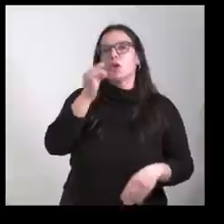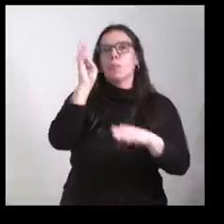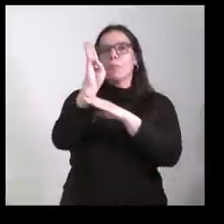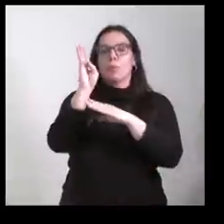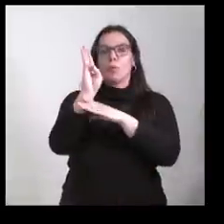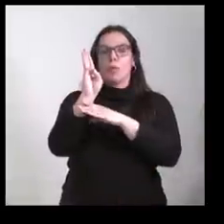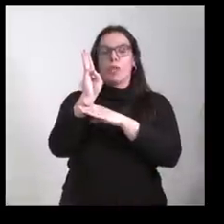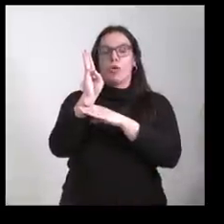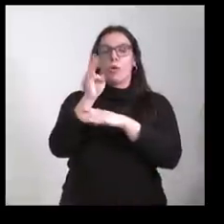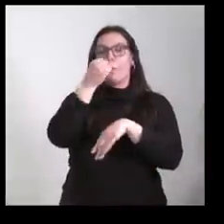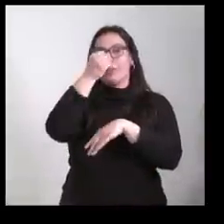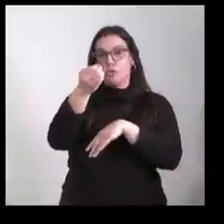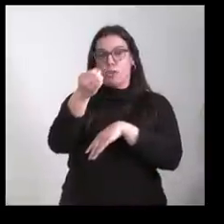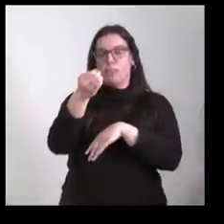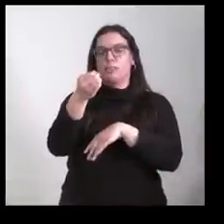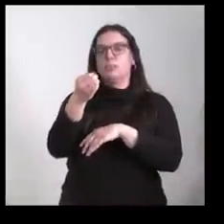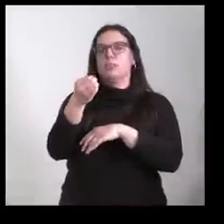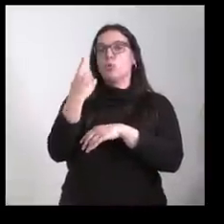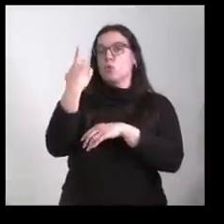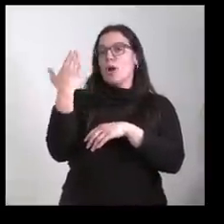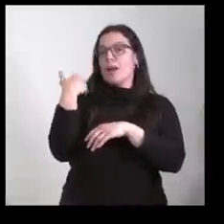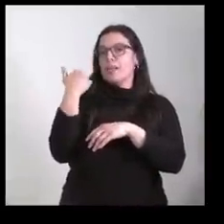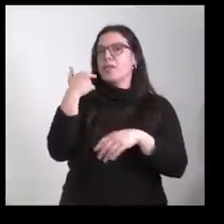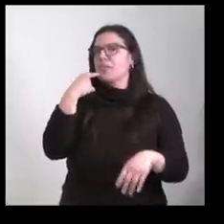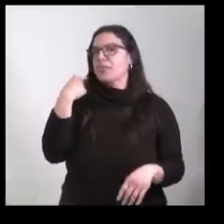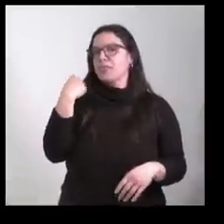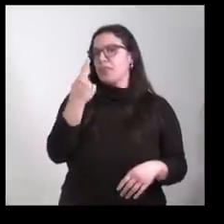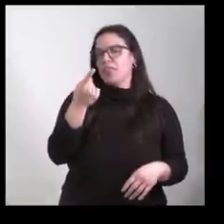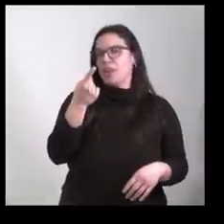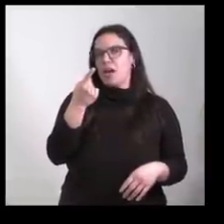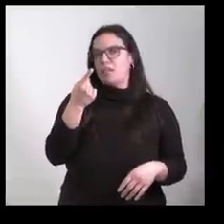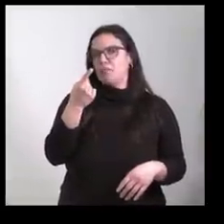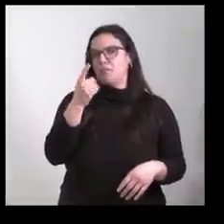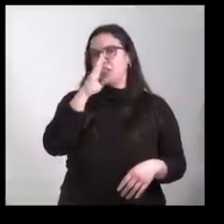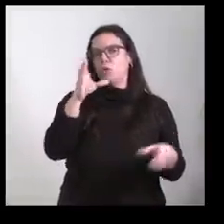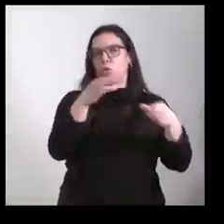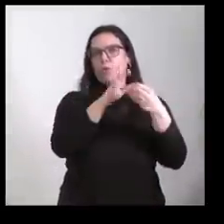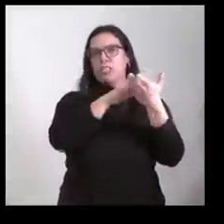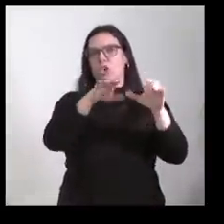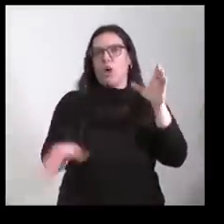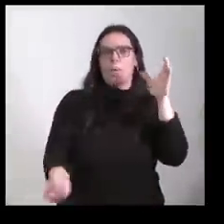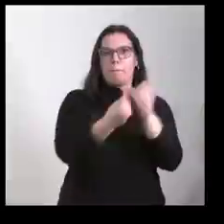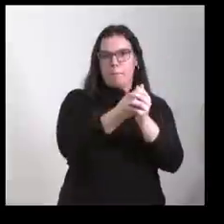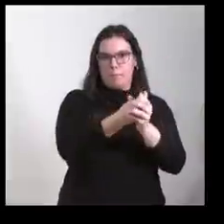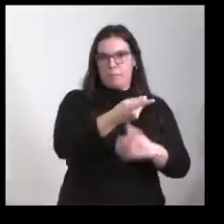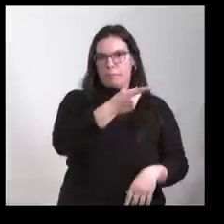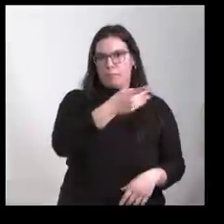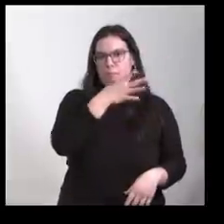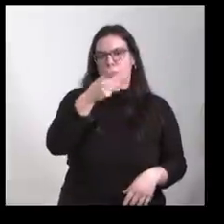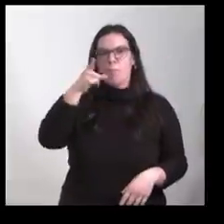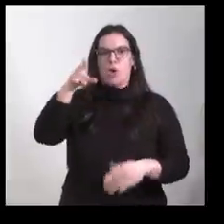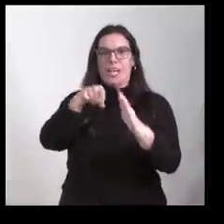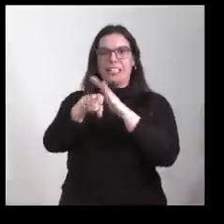socialista Ángel Hernández más que ayer mandaba literalmente a la a la junta y a usted por la gestión del plan